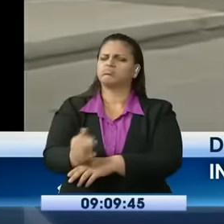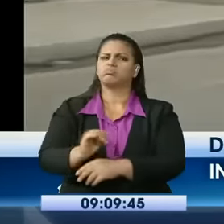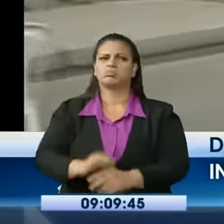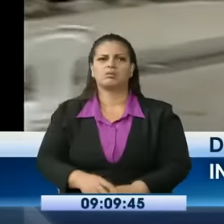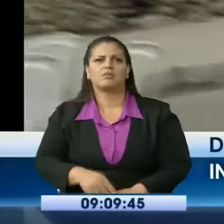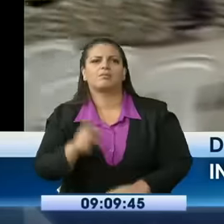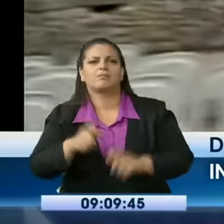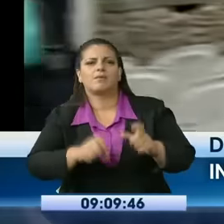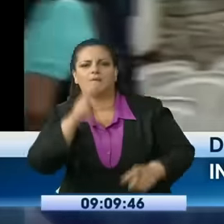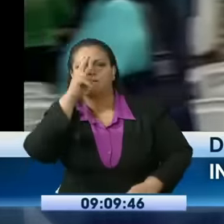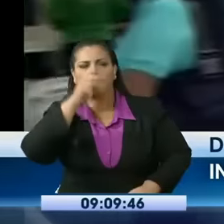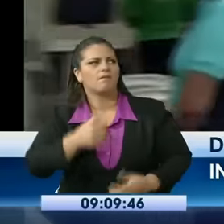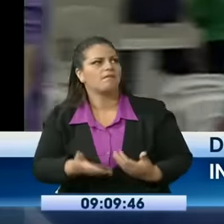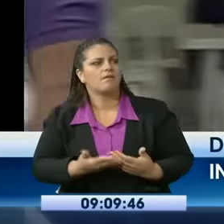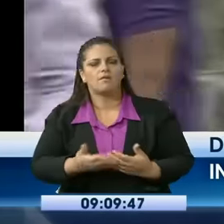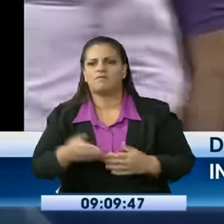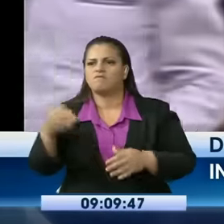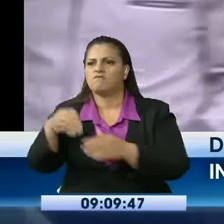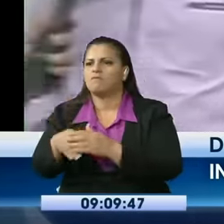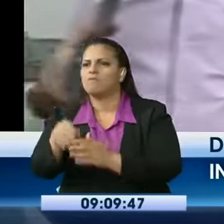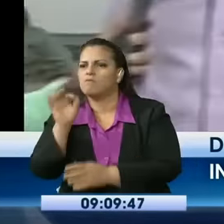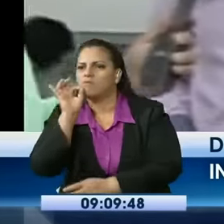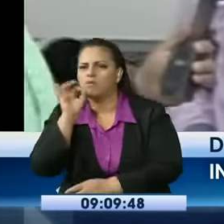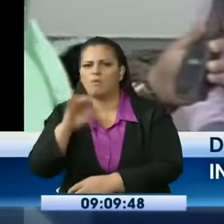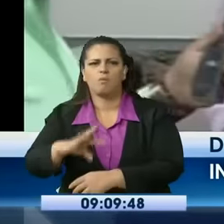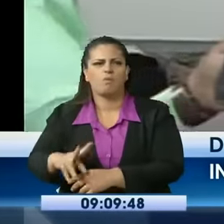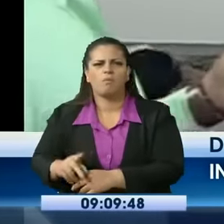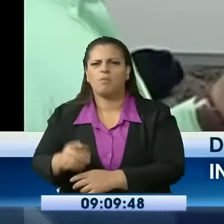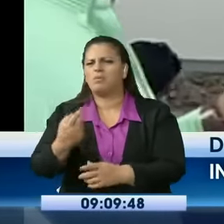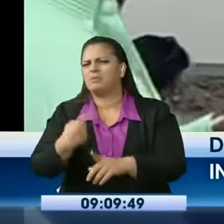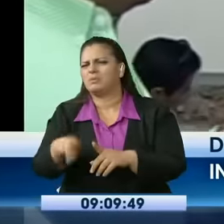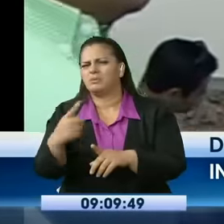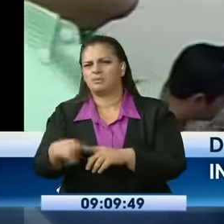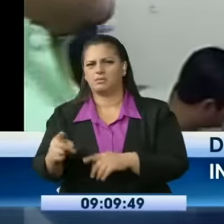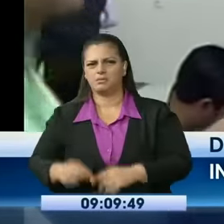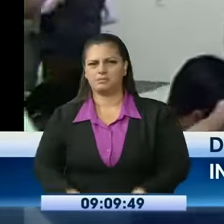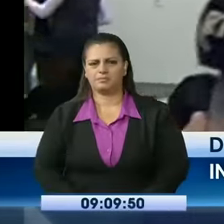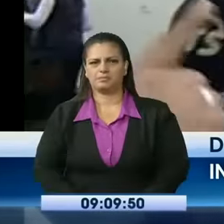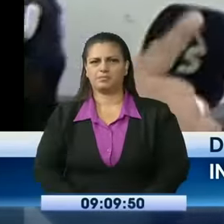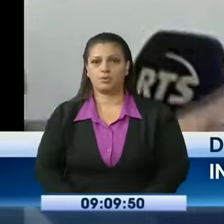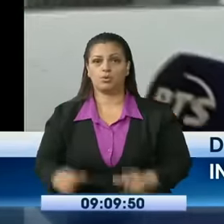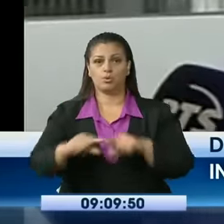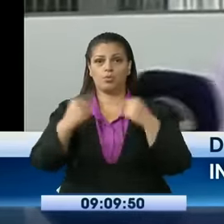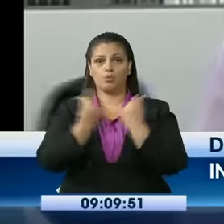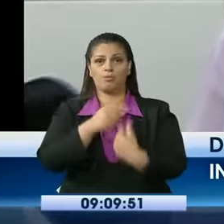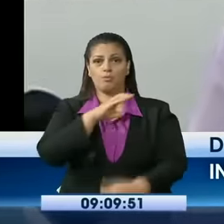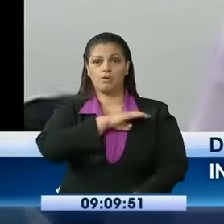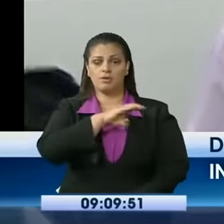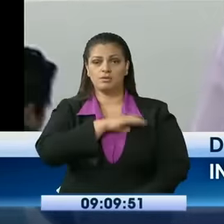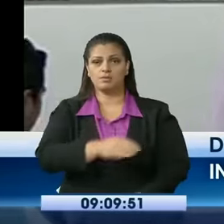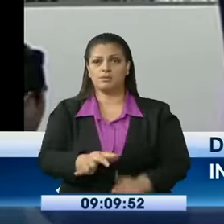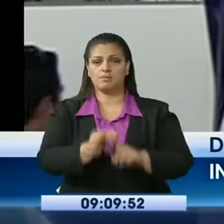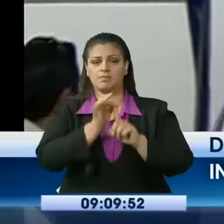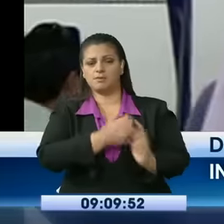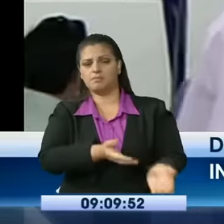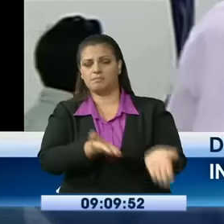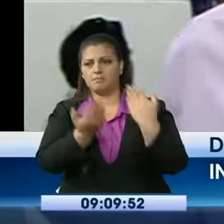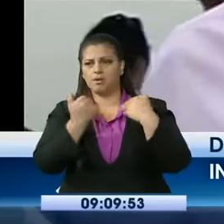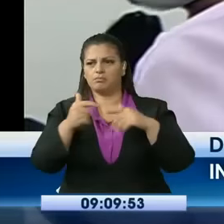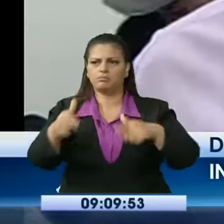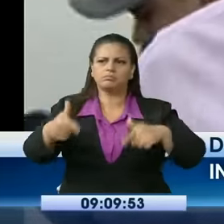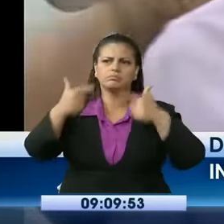estamos verificando información con inteligencia y antinarcóticos para operativos posteriores en lo que tiene que ver con desarticular bandas o grupos. Hablando de eso,